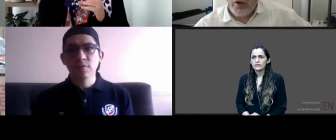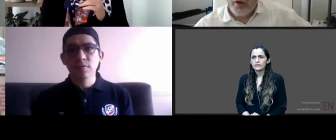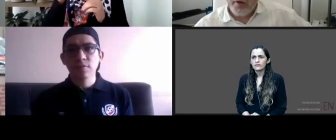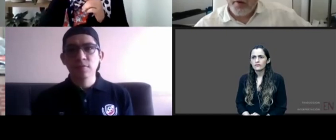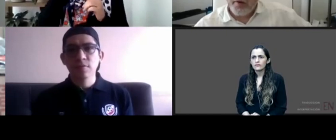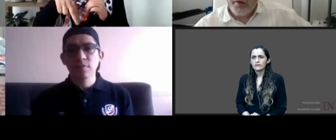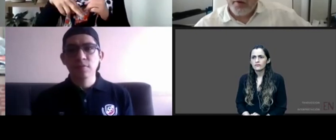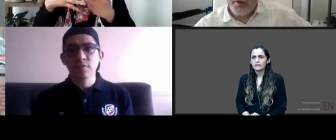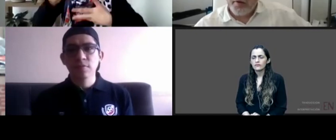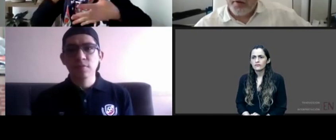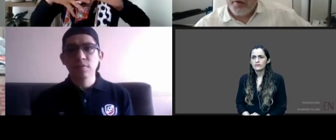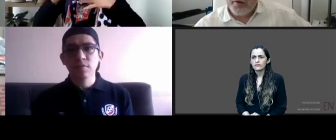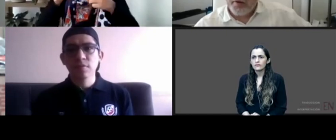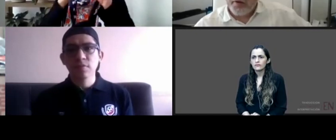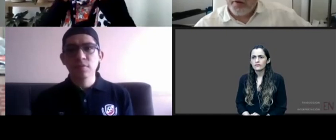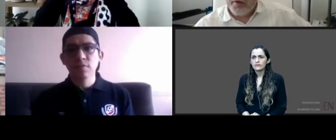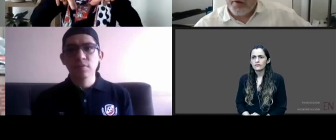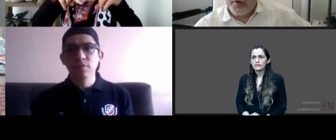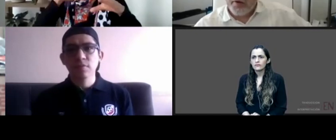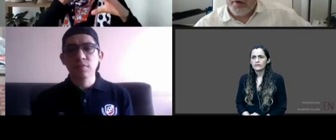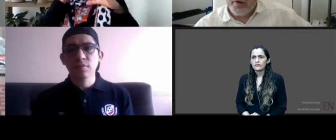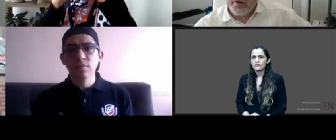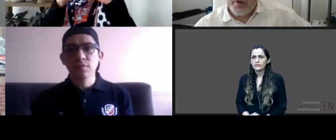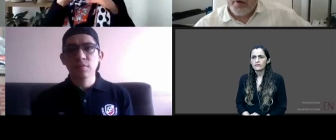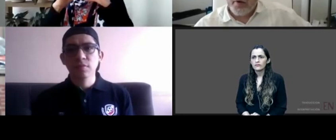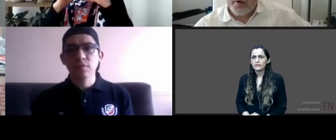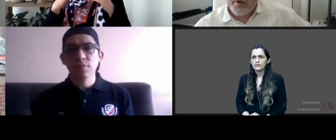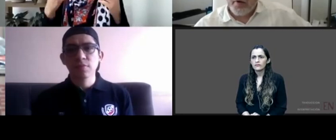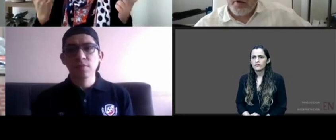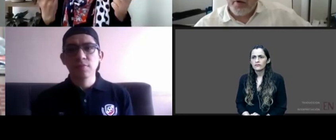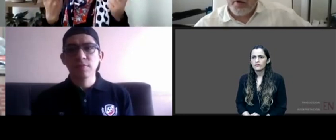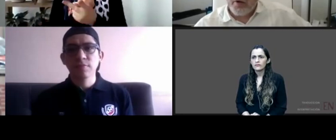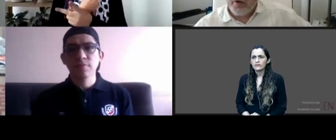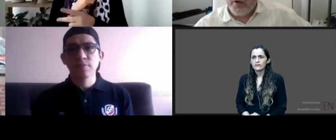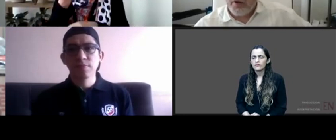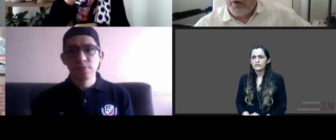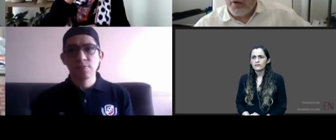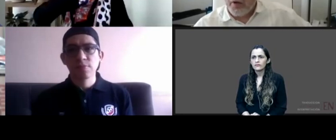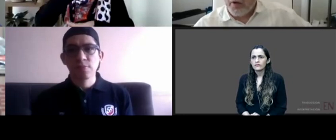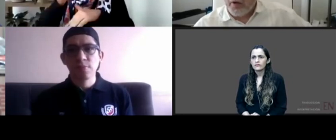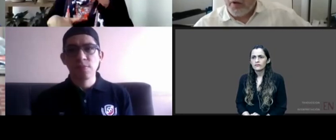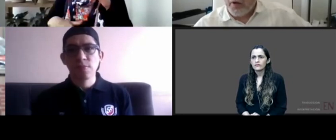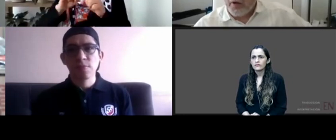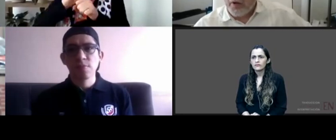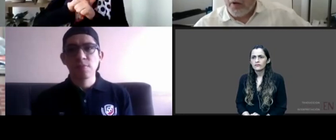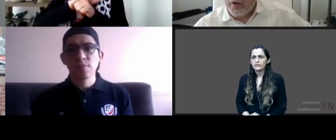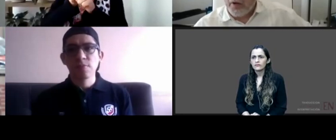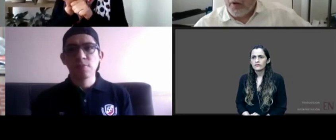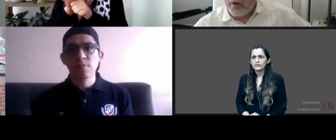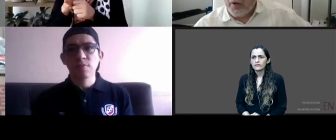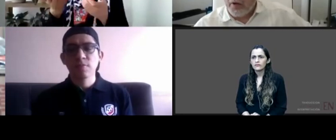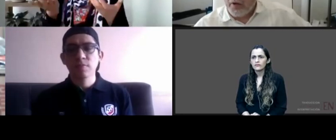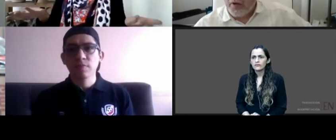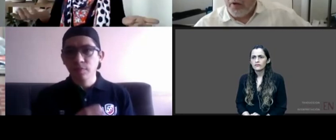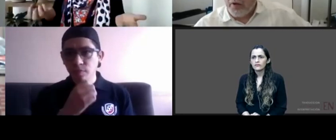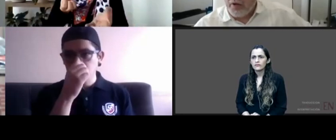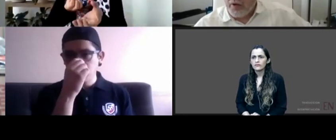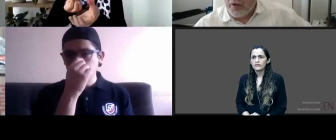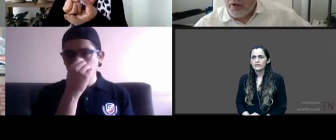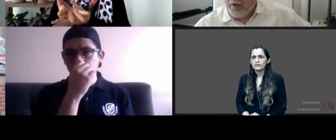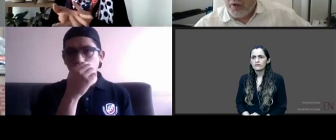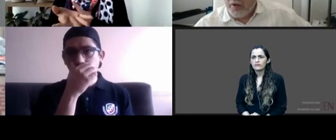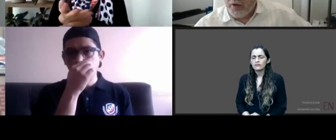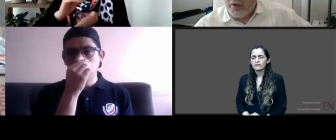vernos hacia nosotros como personas sordas. Los niños sordos sin lenguaje, sin comunicación, sin una lengua